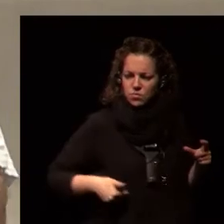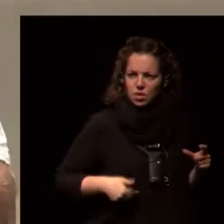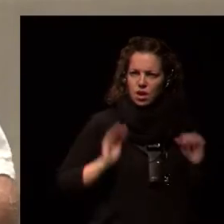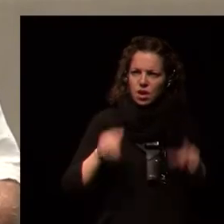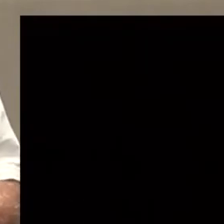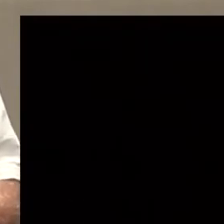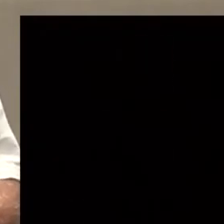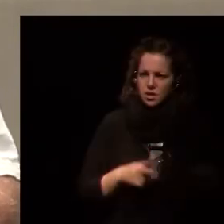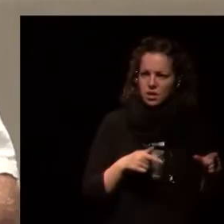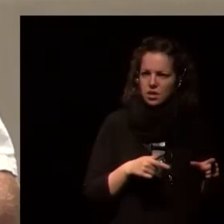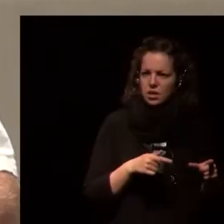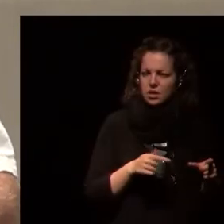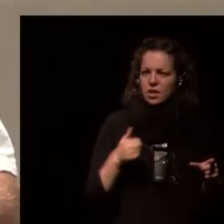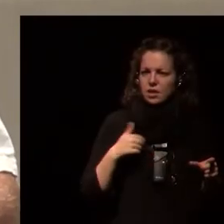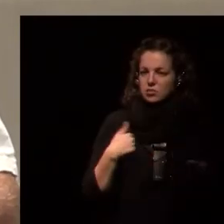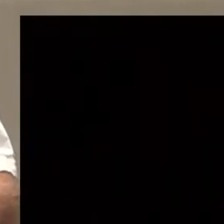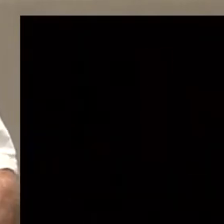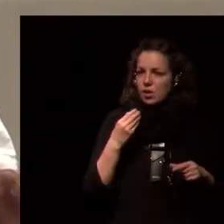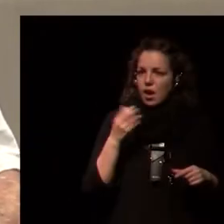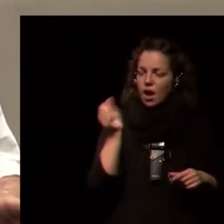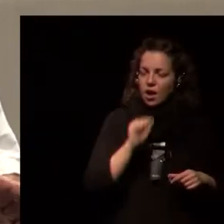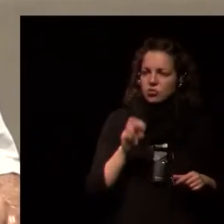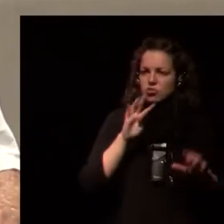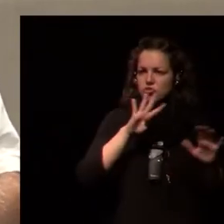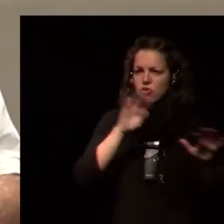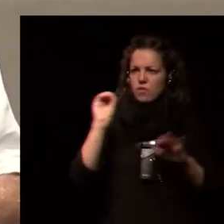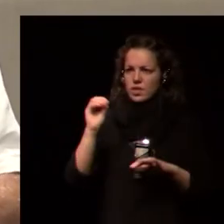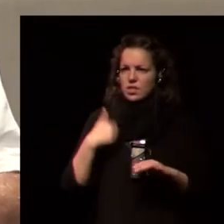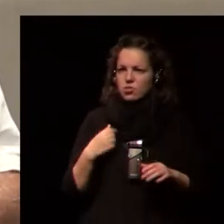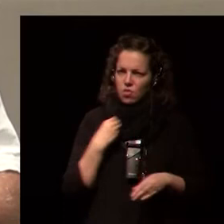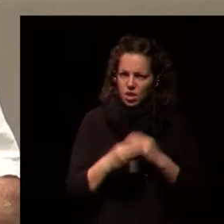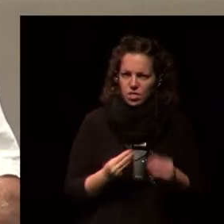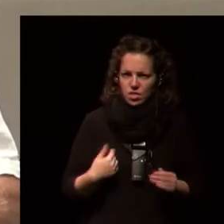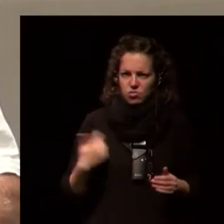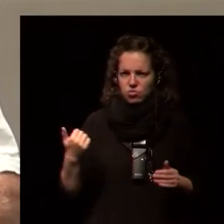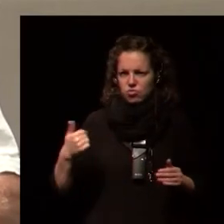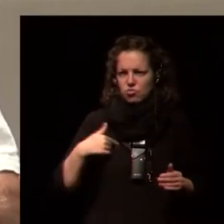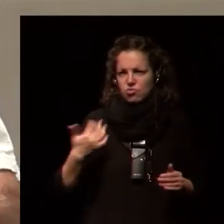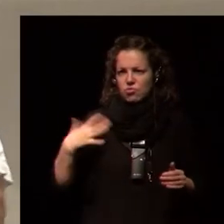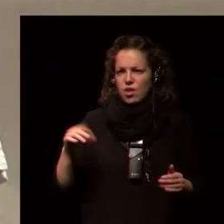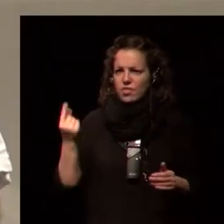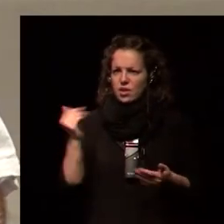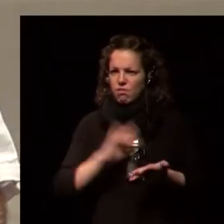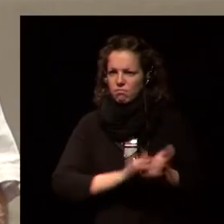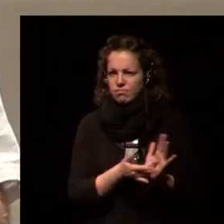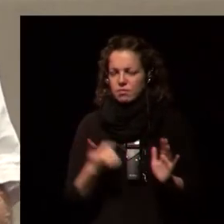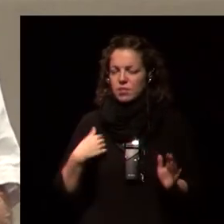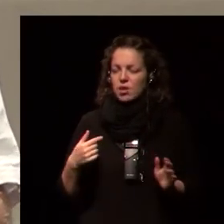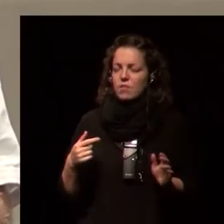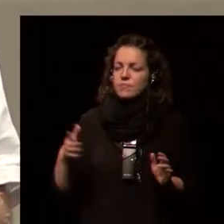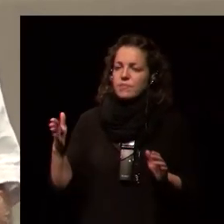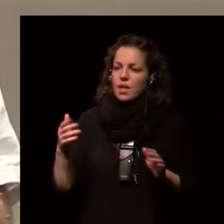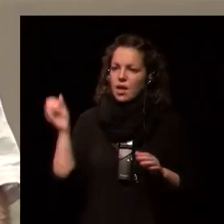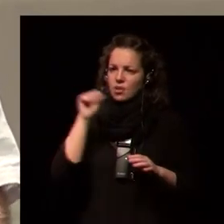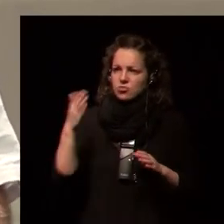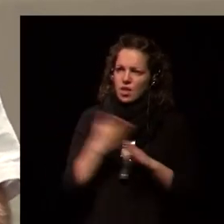de Europa del Norte, y eso hice en el 90 cuando se me acabaron los fondos. Pero unos años antes de volver a Países Bajos